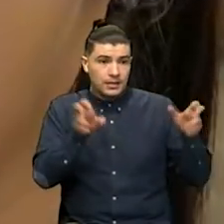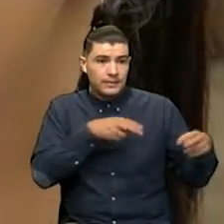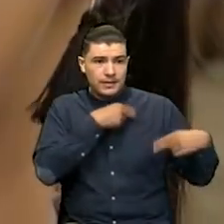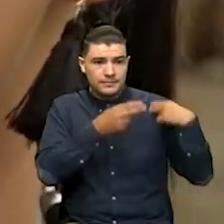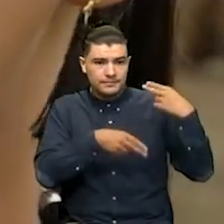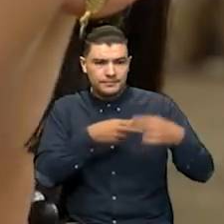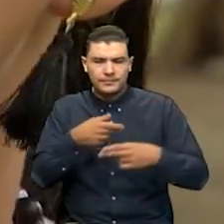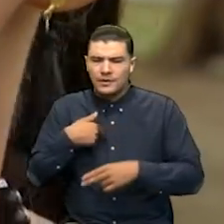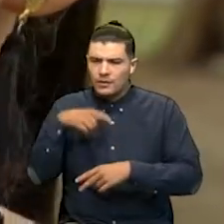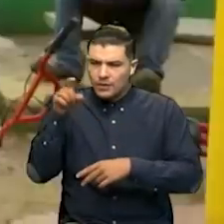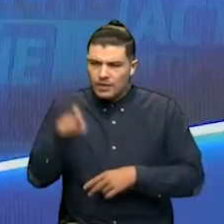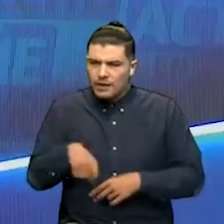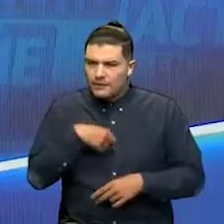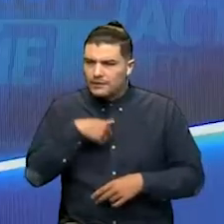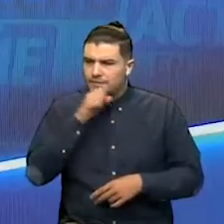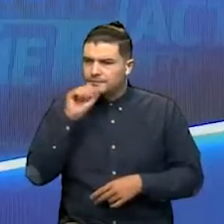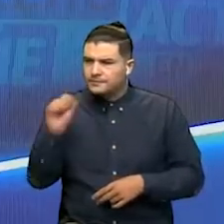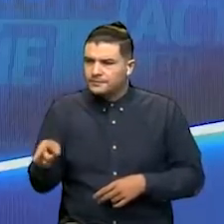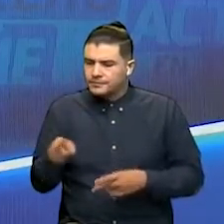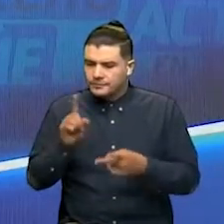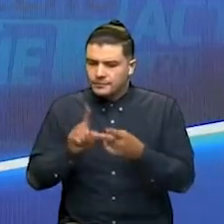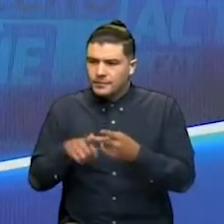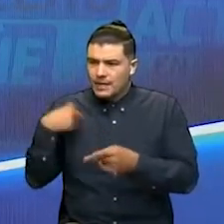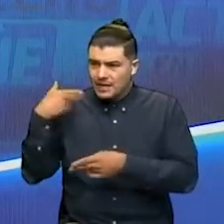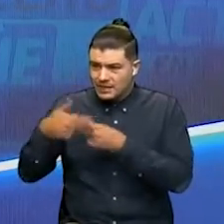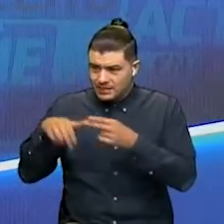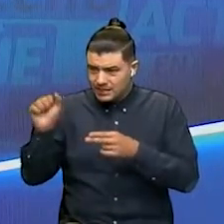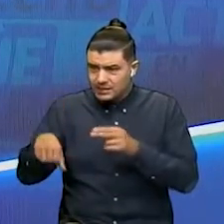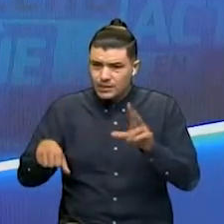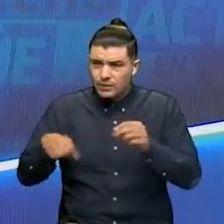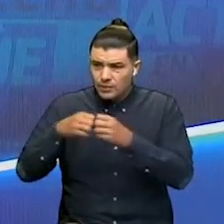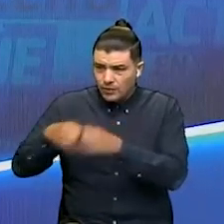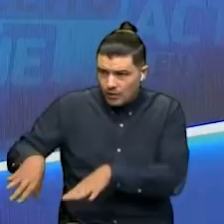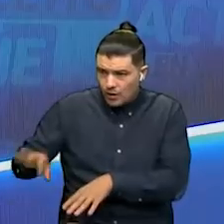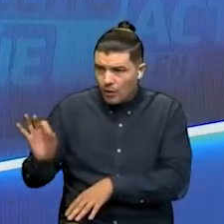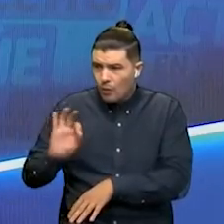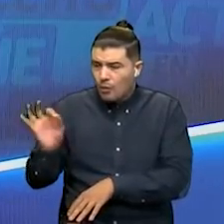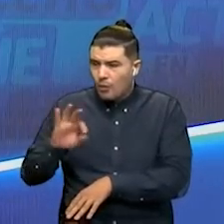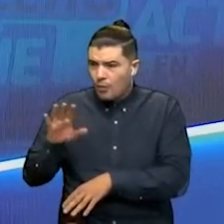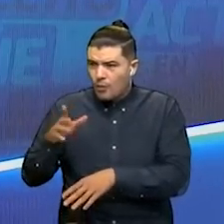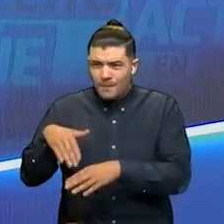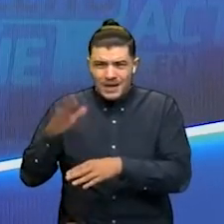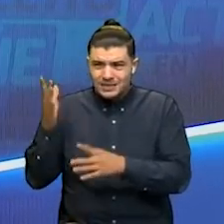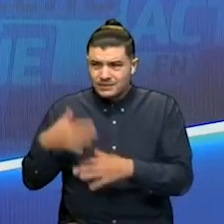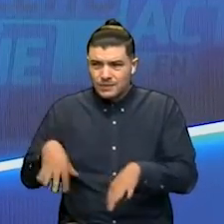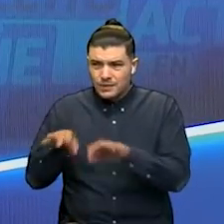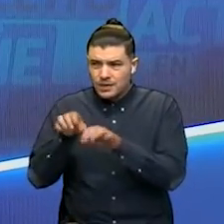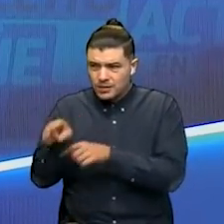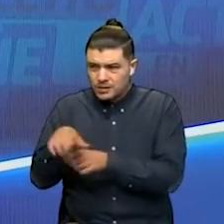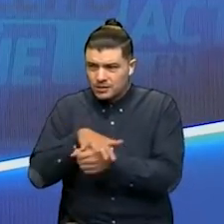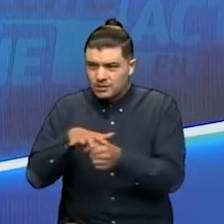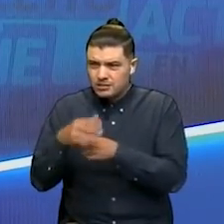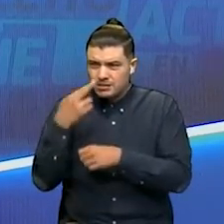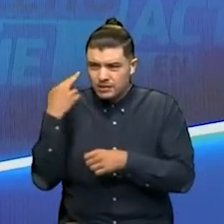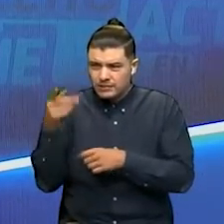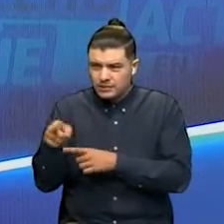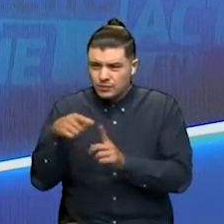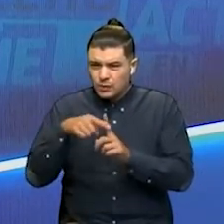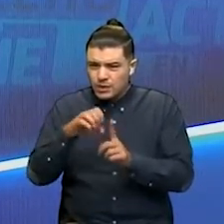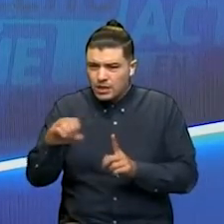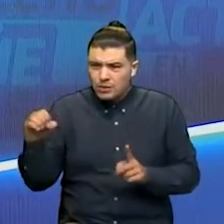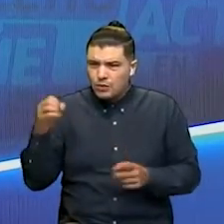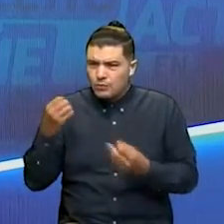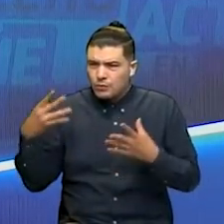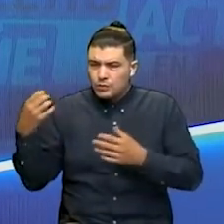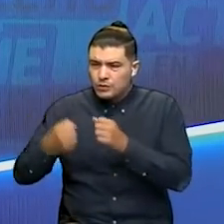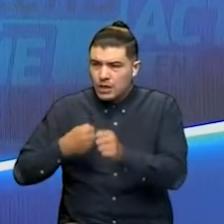y le debo preguntar, ¿finalmente vencen o no vencen? O acá prima precisamente esa situación que se presenta con el tío, uh-huh, que él lleva